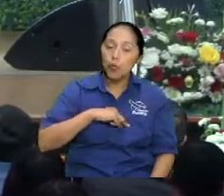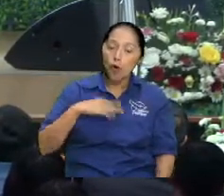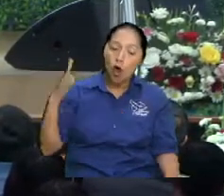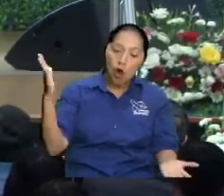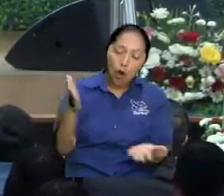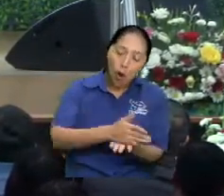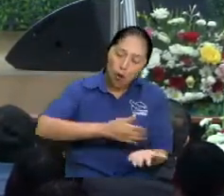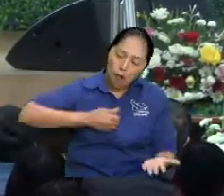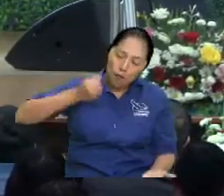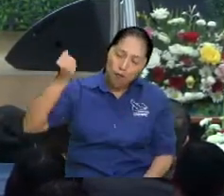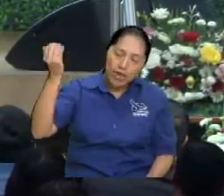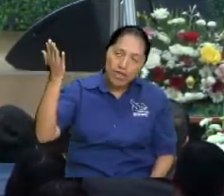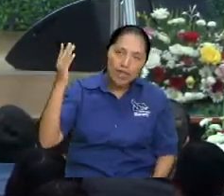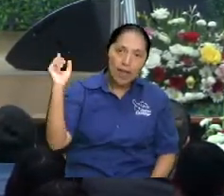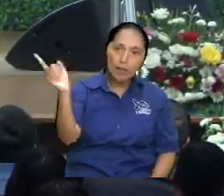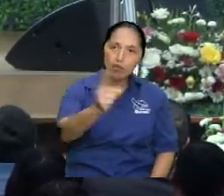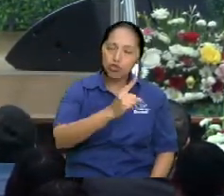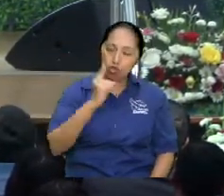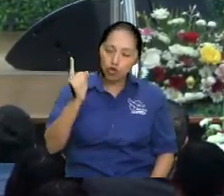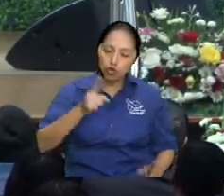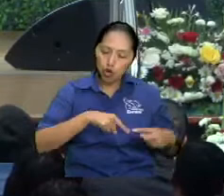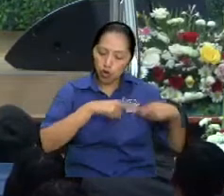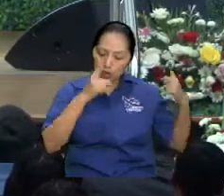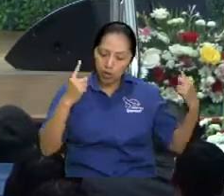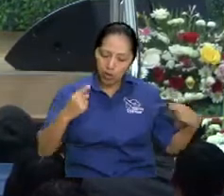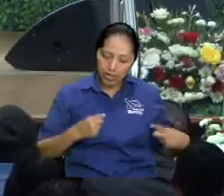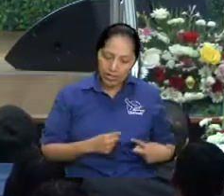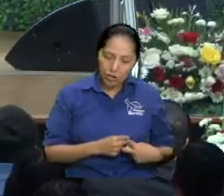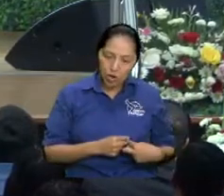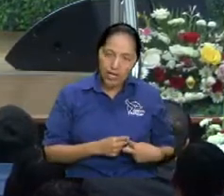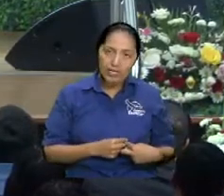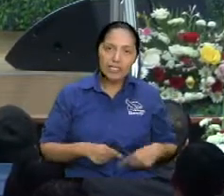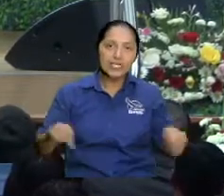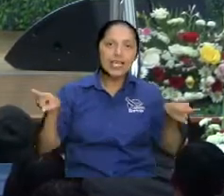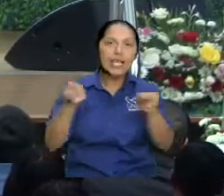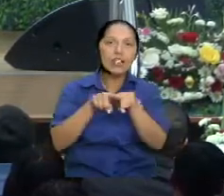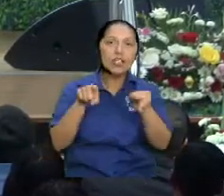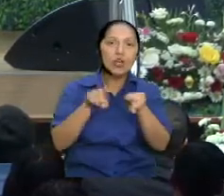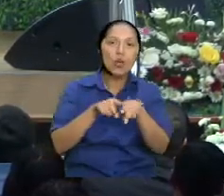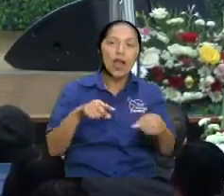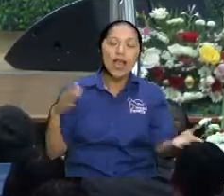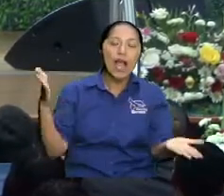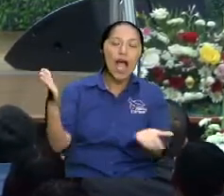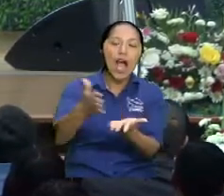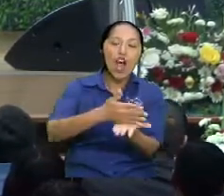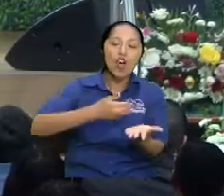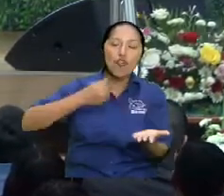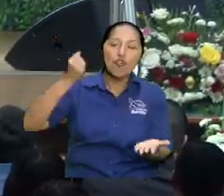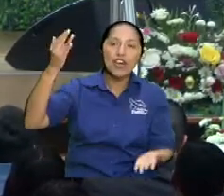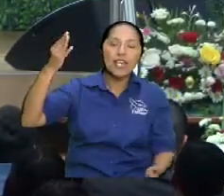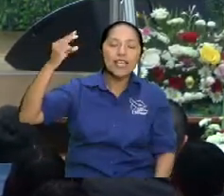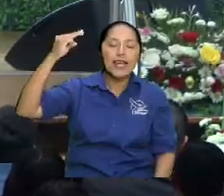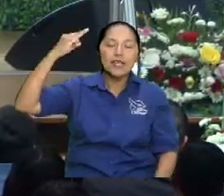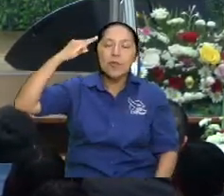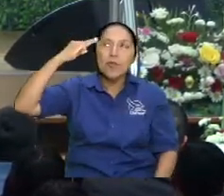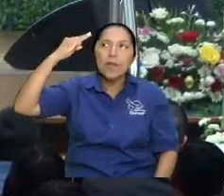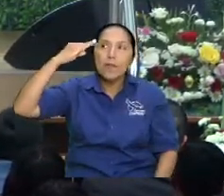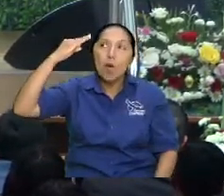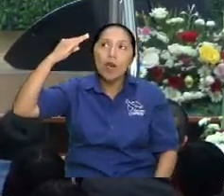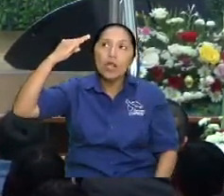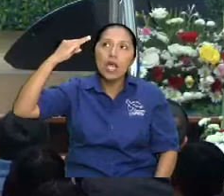corazón, se quedan establecidas como ofrendas memoriales delante de los ojos de